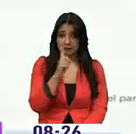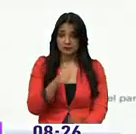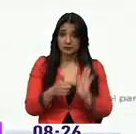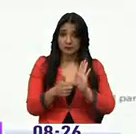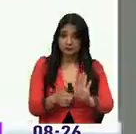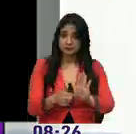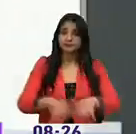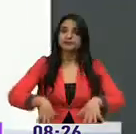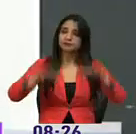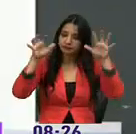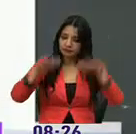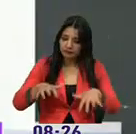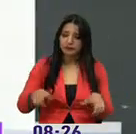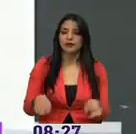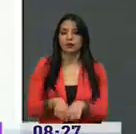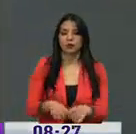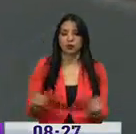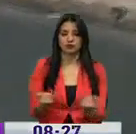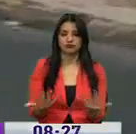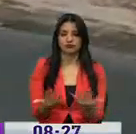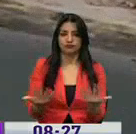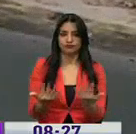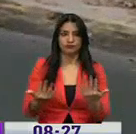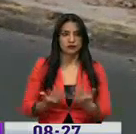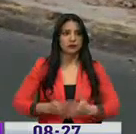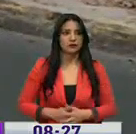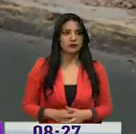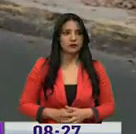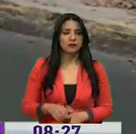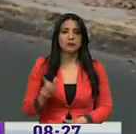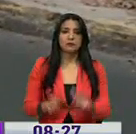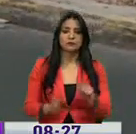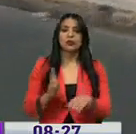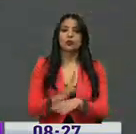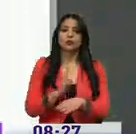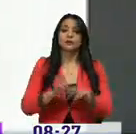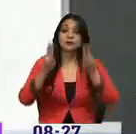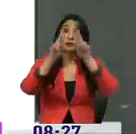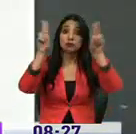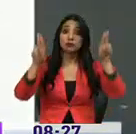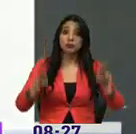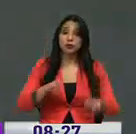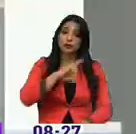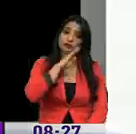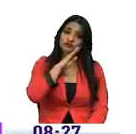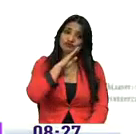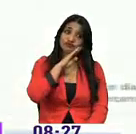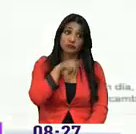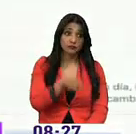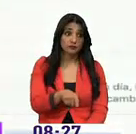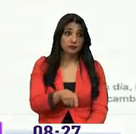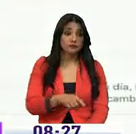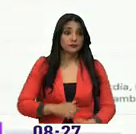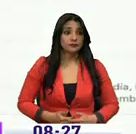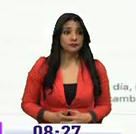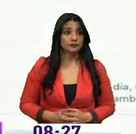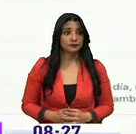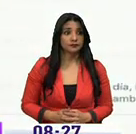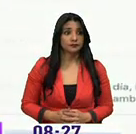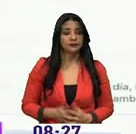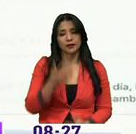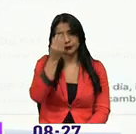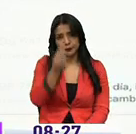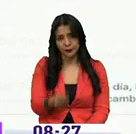como llovió mucho, ha crecido. Personas que utilizan los puentes peatonales como que si fueran casas. Ahí estamos viendo. Buen